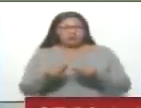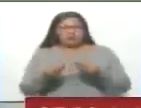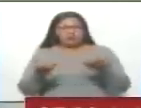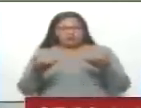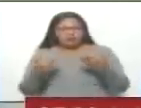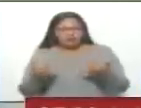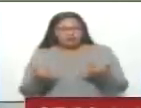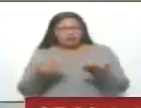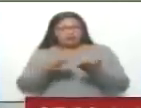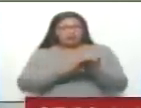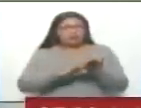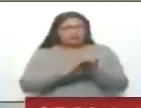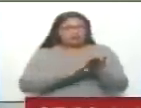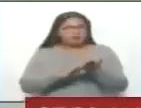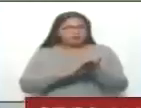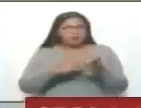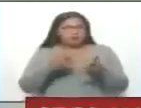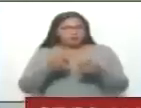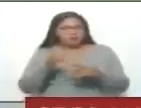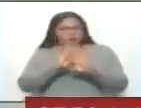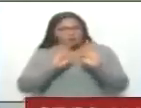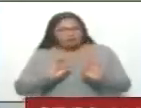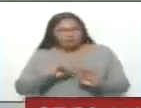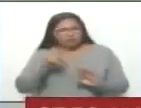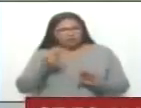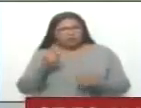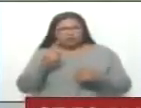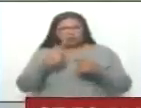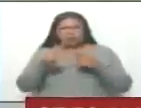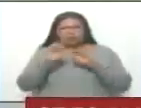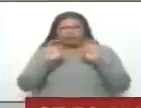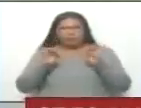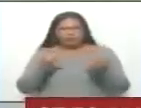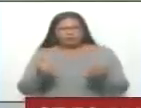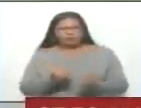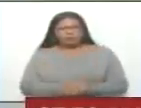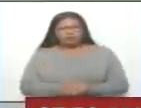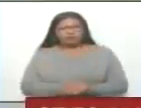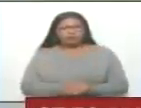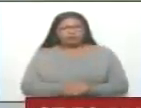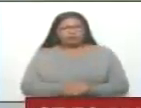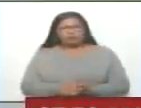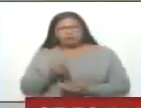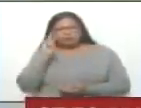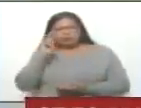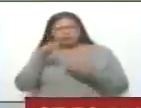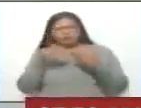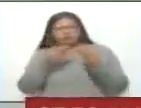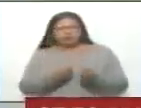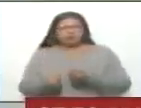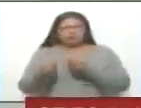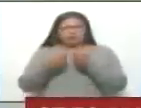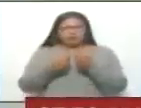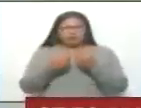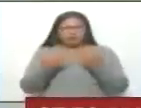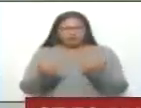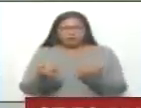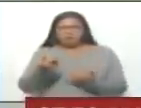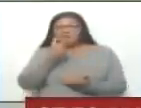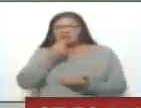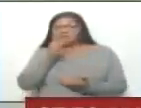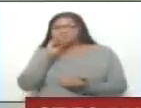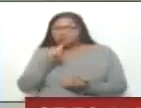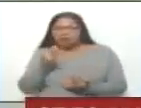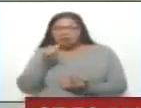consecuencia la recuperación del salario. Hoy tenemos otro panorama desde el punto de vista económico, desde el punto de vista salarial. No es fácil para